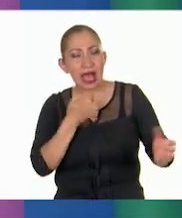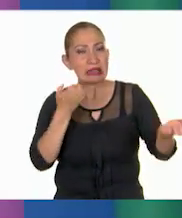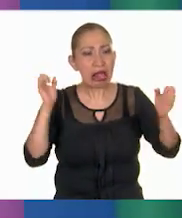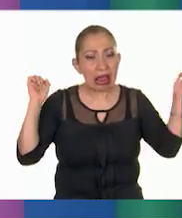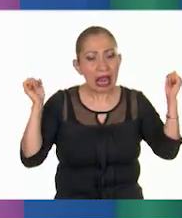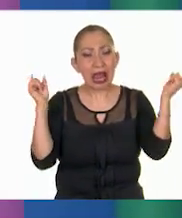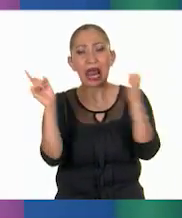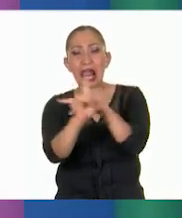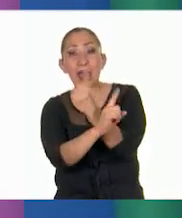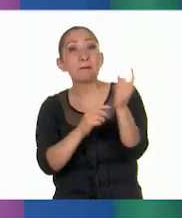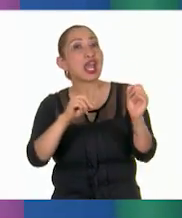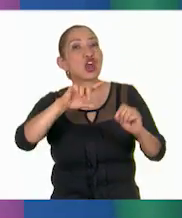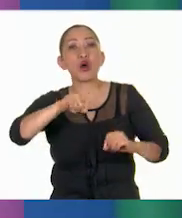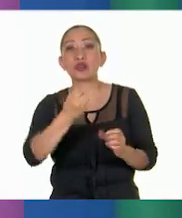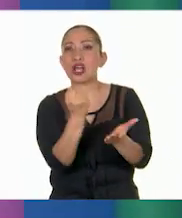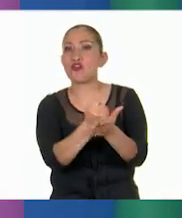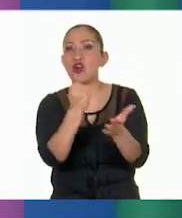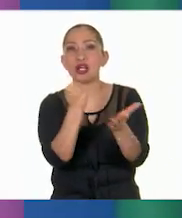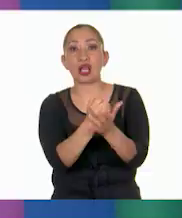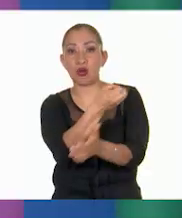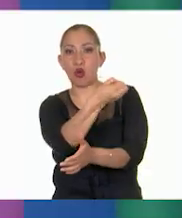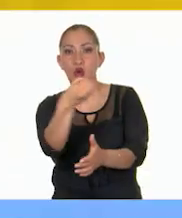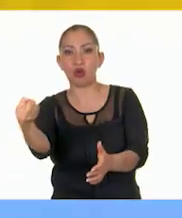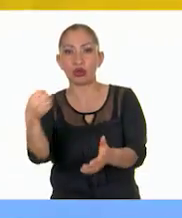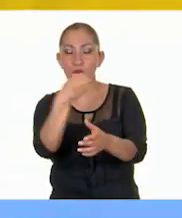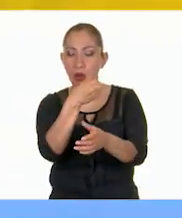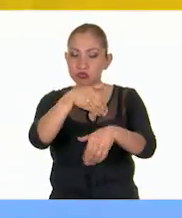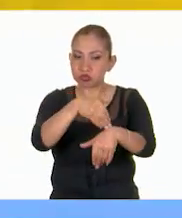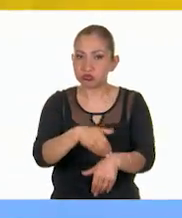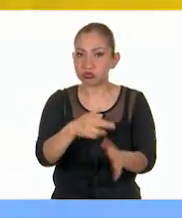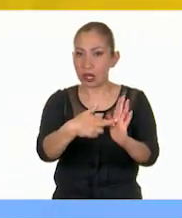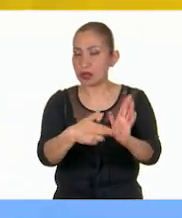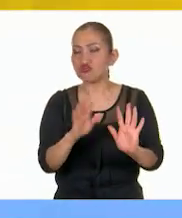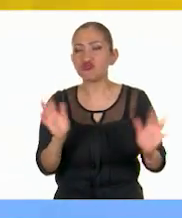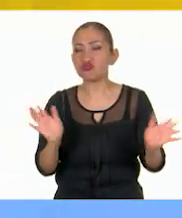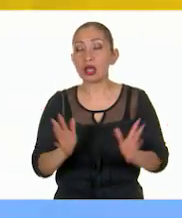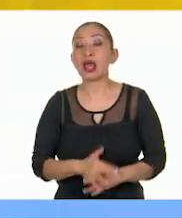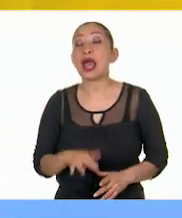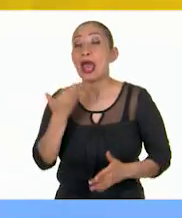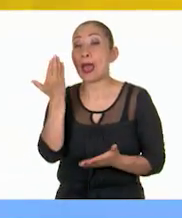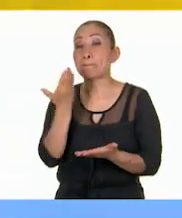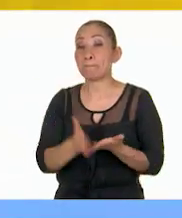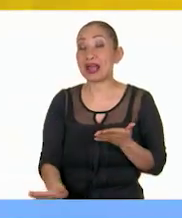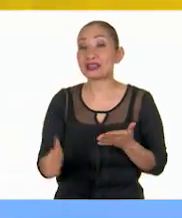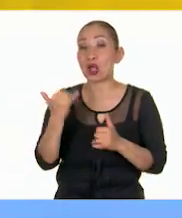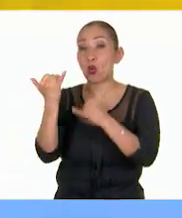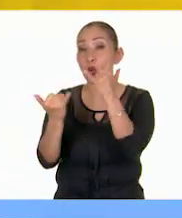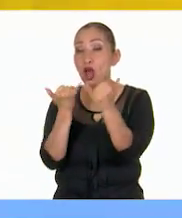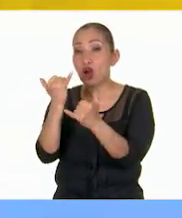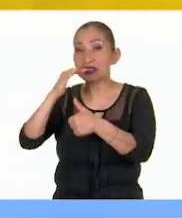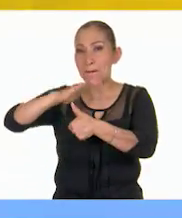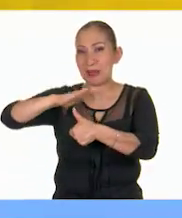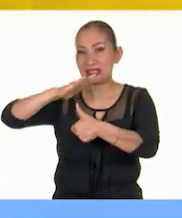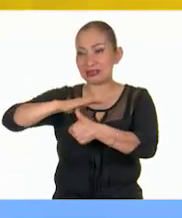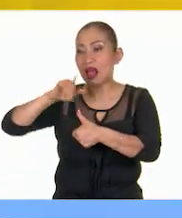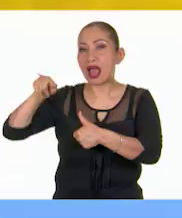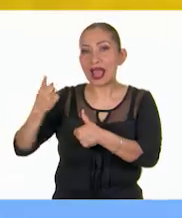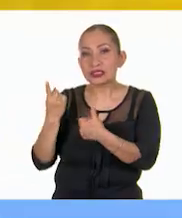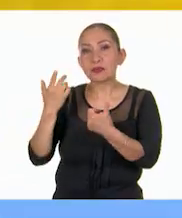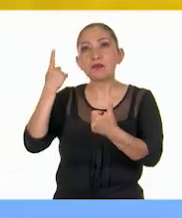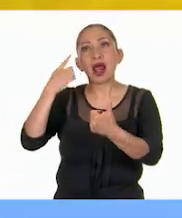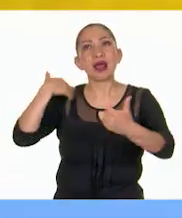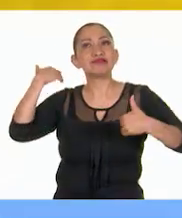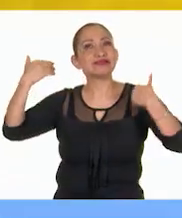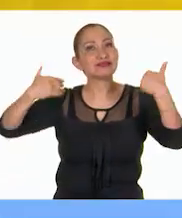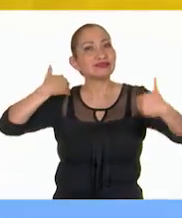física, aunque no es indispensable la disciplina. Muy bien. Por otro lado, los juegos de mesa son de